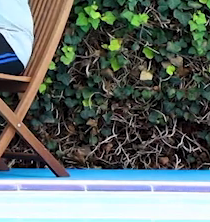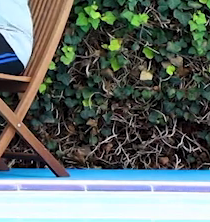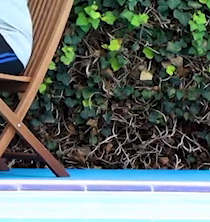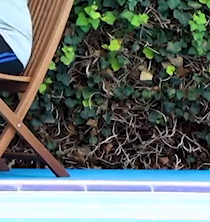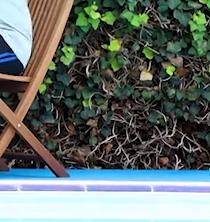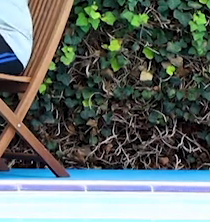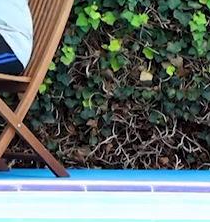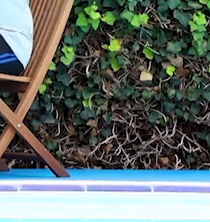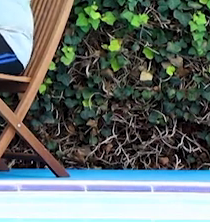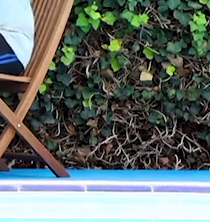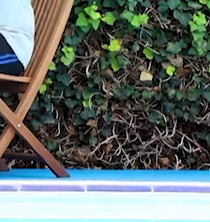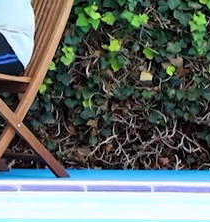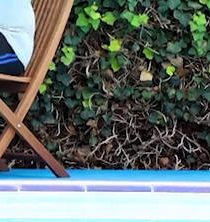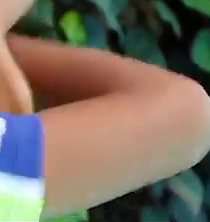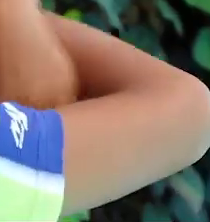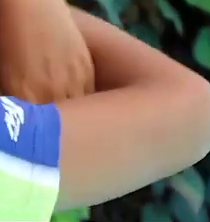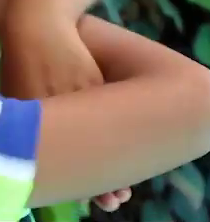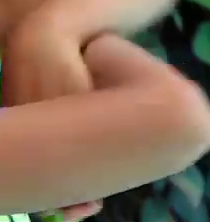Bien,